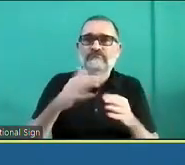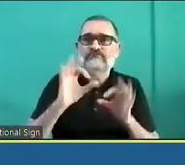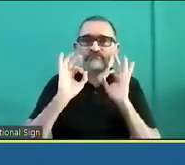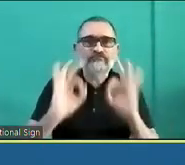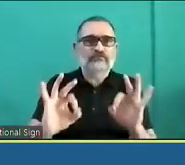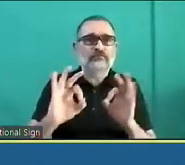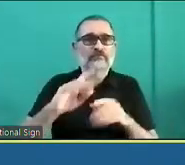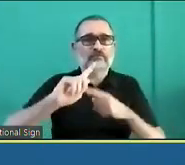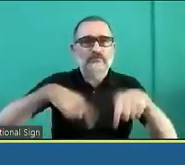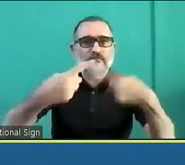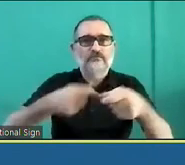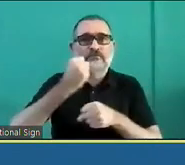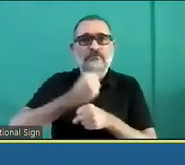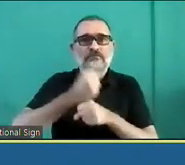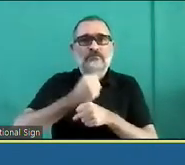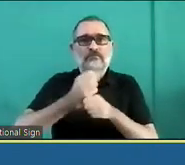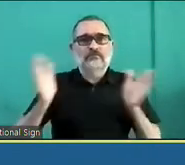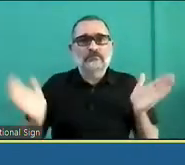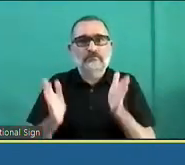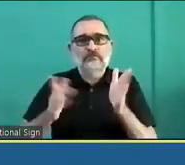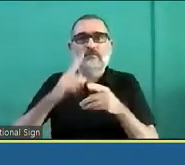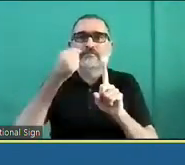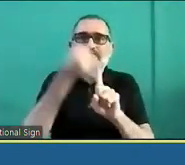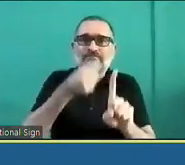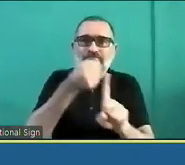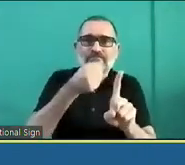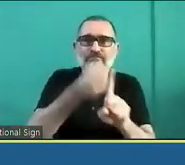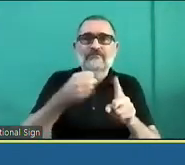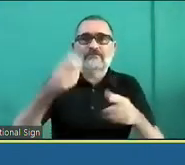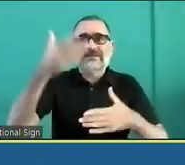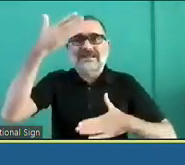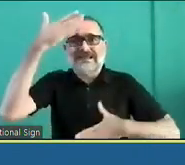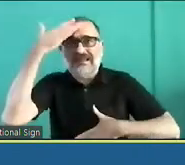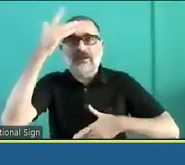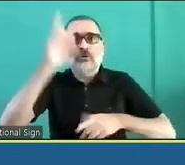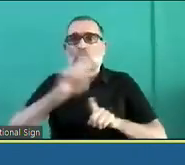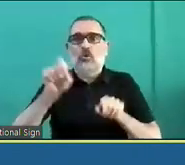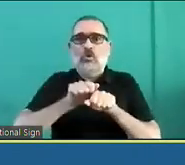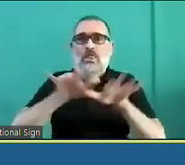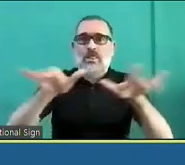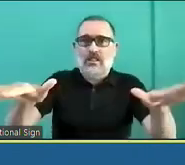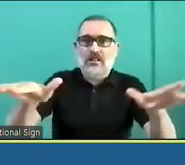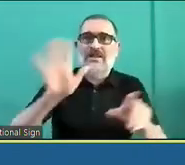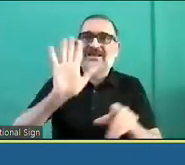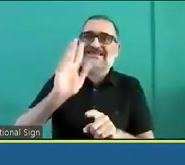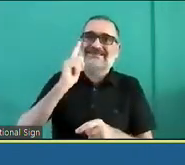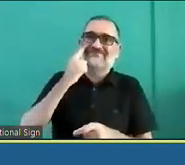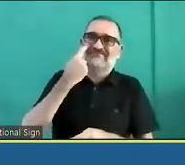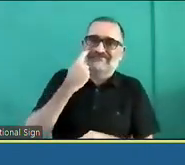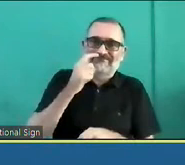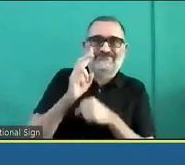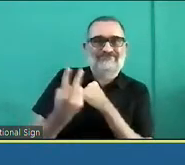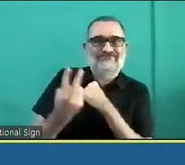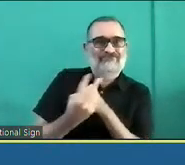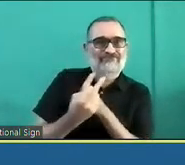epidemiología de nutrición tiene maestría en la universidad nacional autonoma de mexico